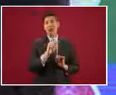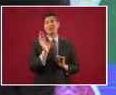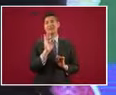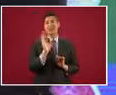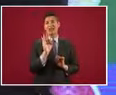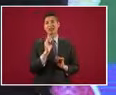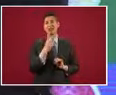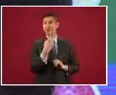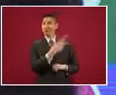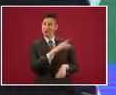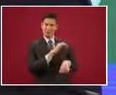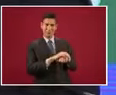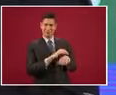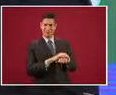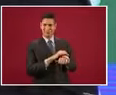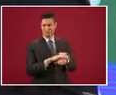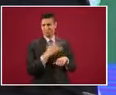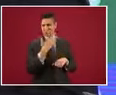y ya no